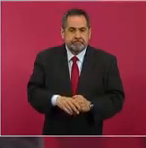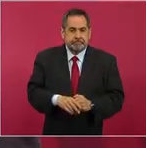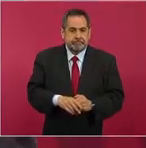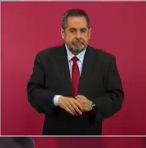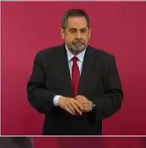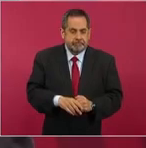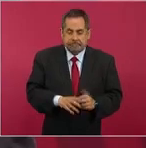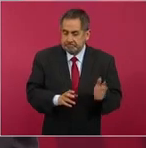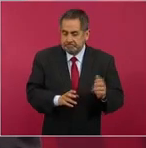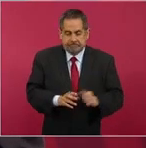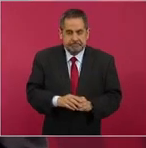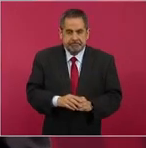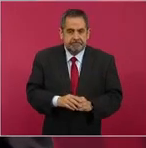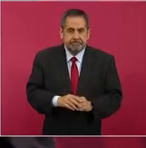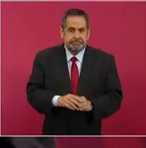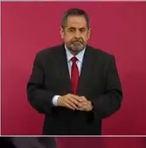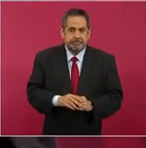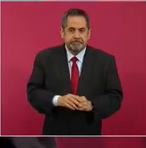no.